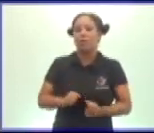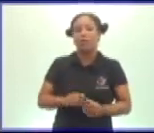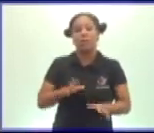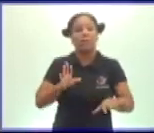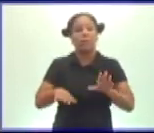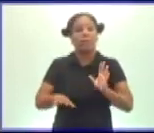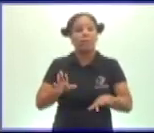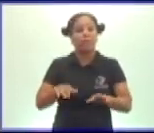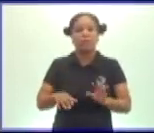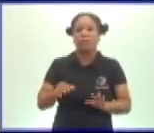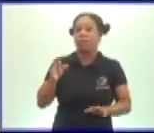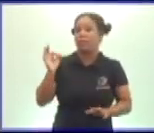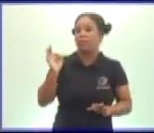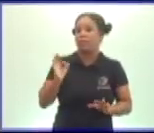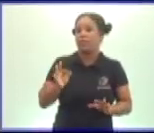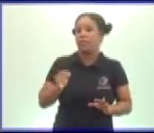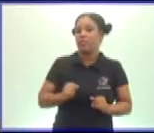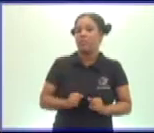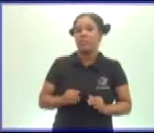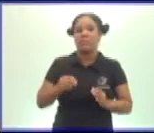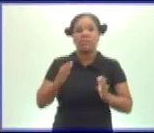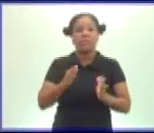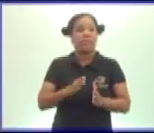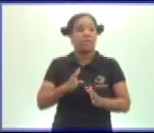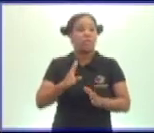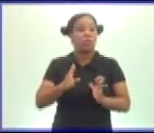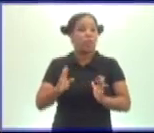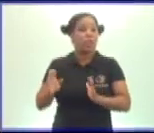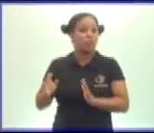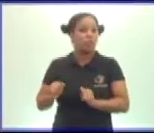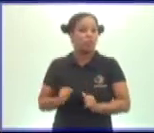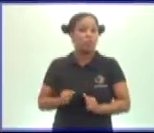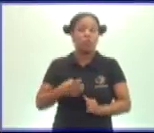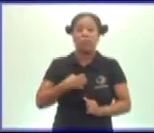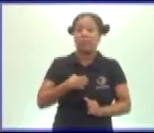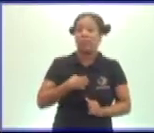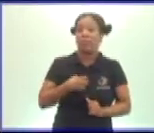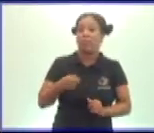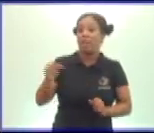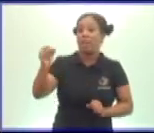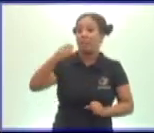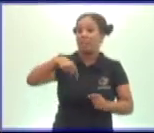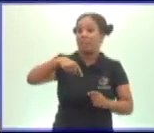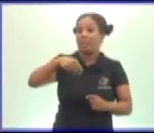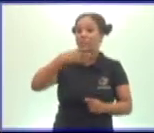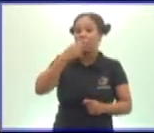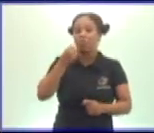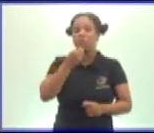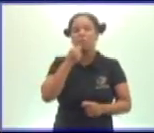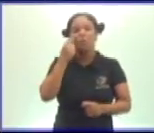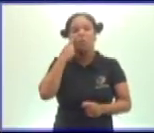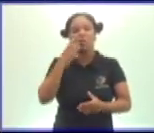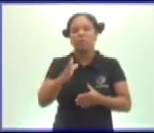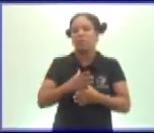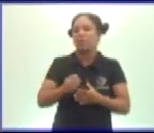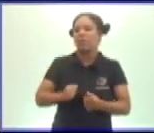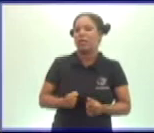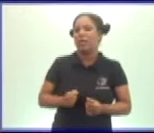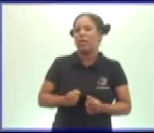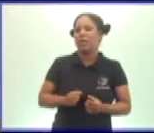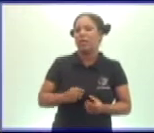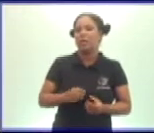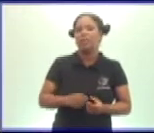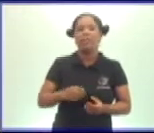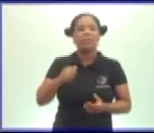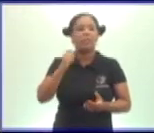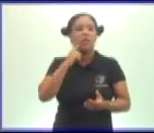sus componentes, tendremos que las disoluciones pueden estar en distintos estados de agregación. Por ejemplo, Para el